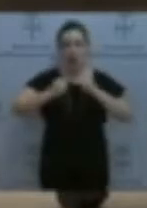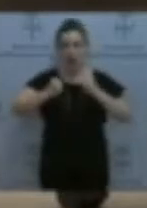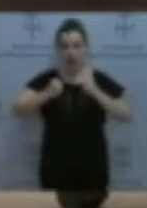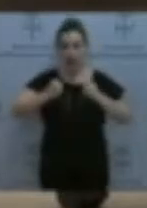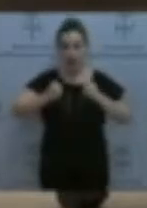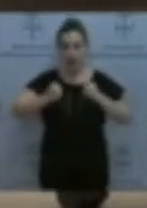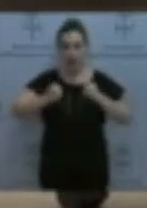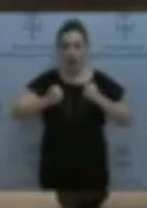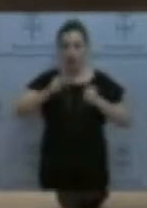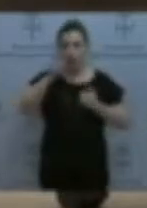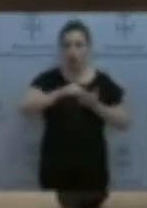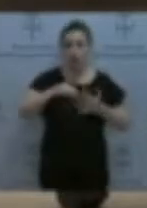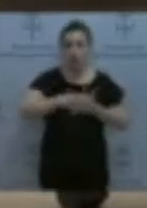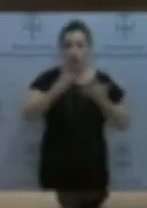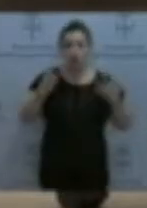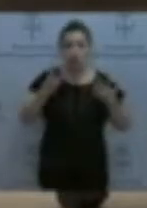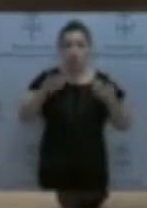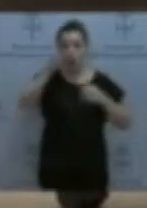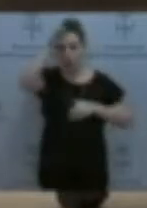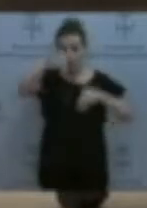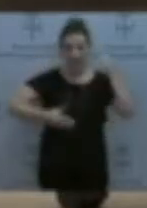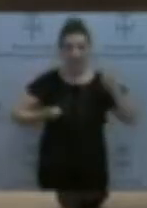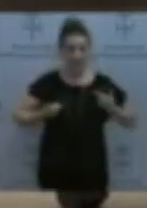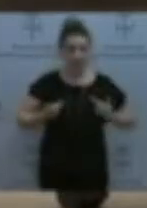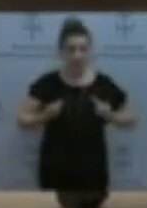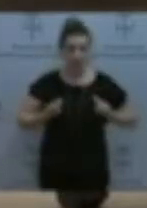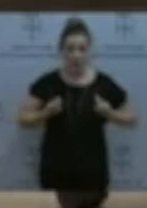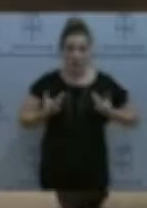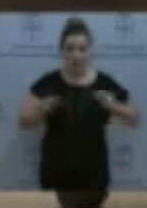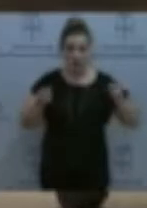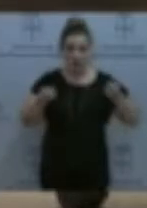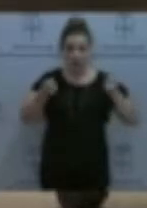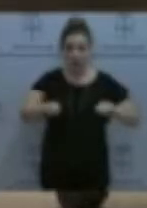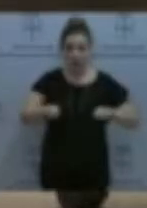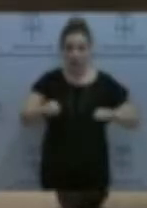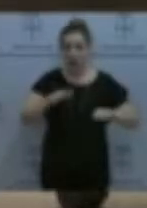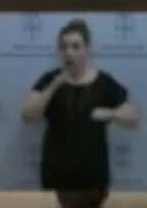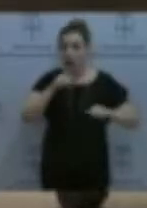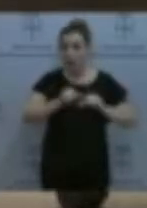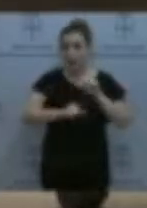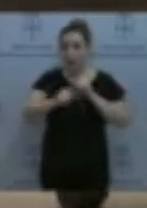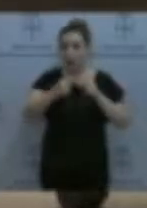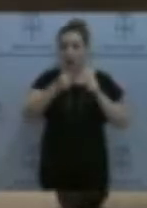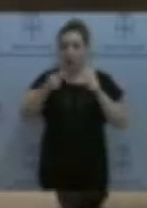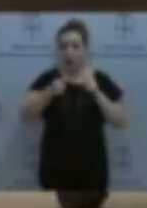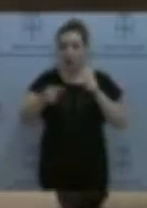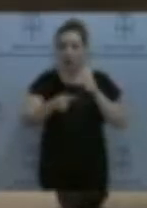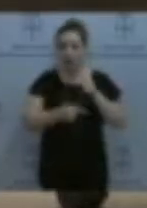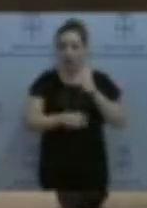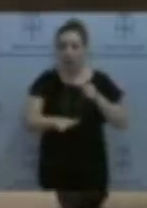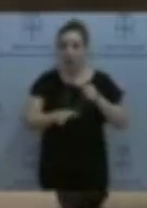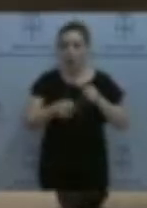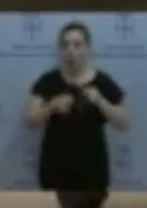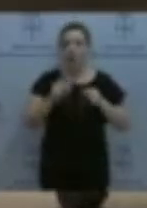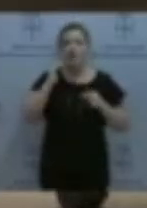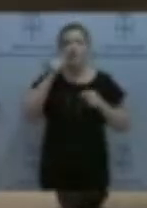y a partir de ya estamos aplicando la senda de déficit. Lo que nunca se le pone fechas a una buena noticia. Y Asturias necesita una buena